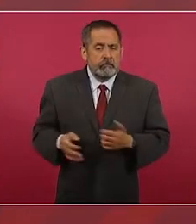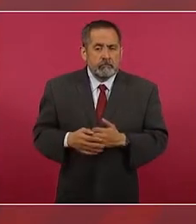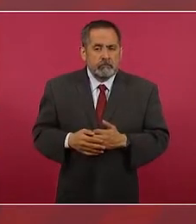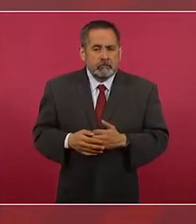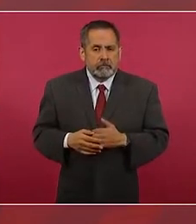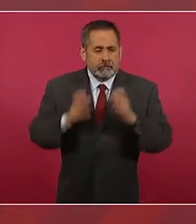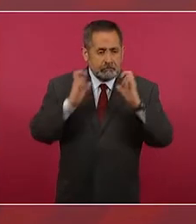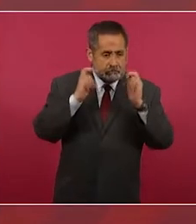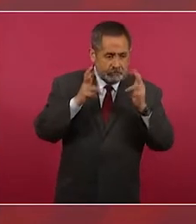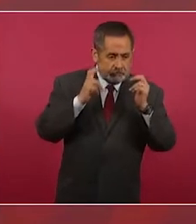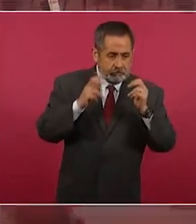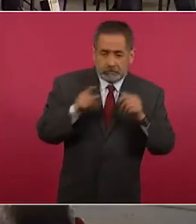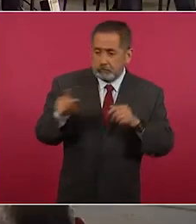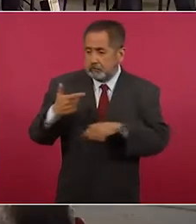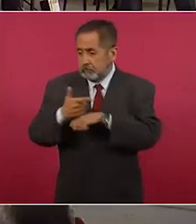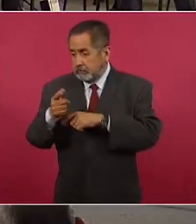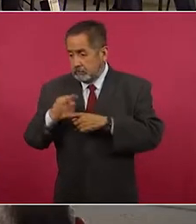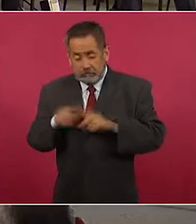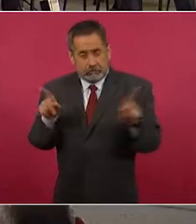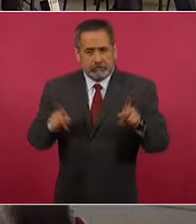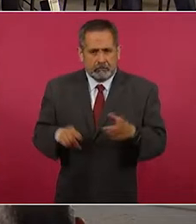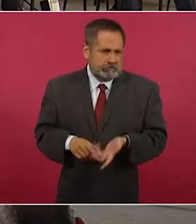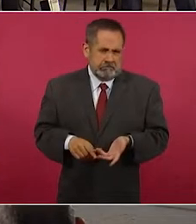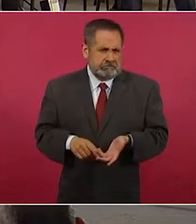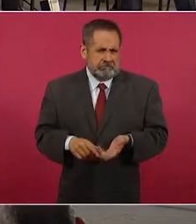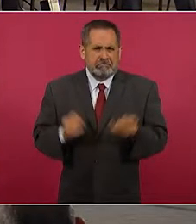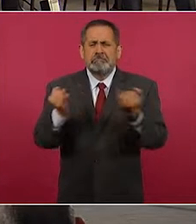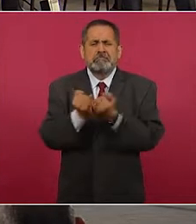de Chiapas con Guatemala?